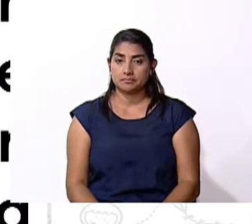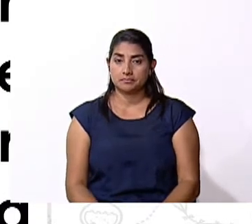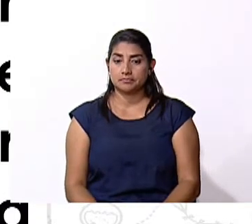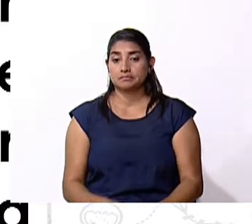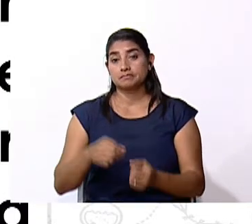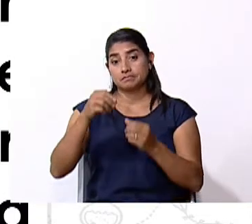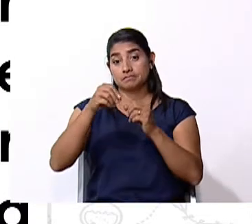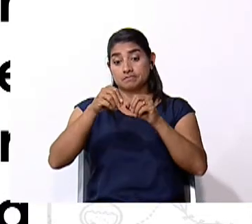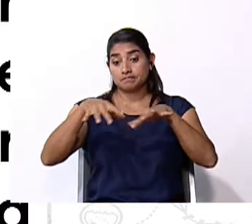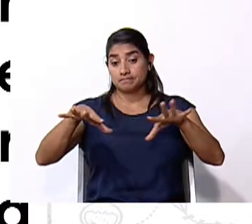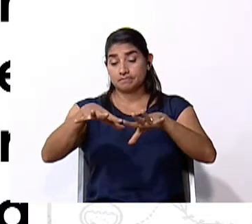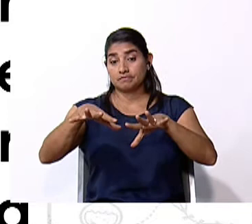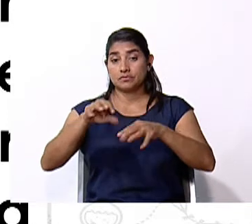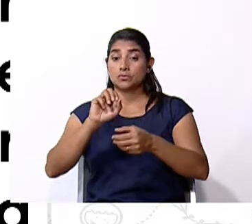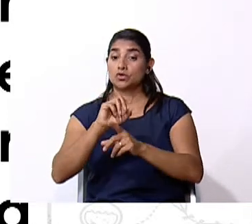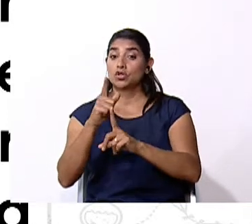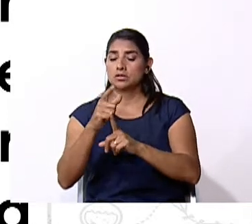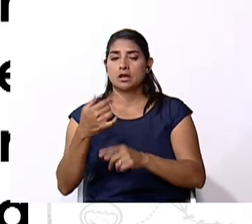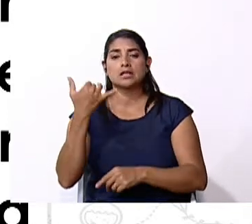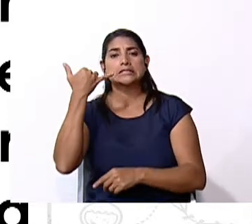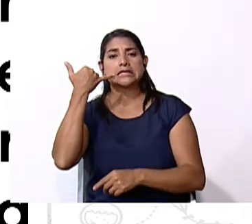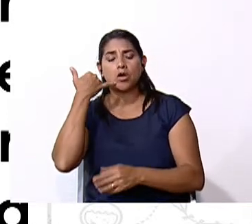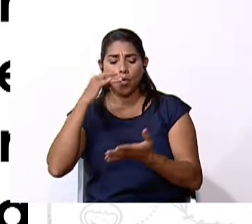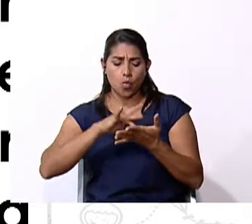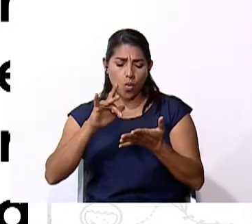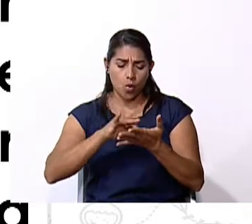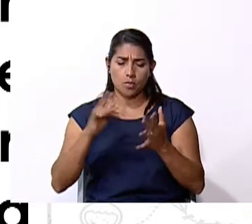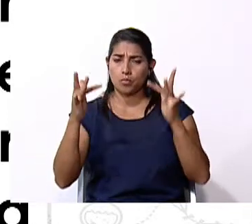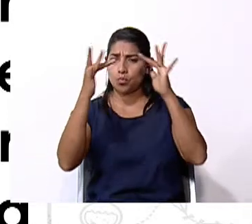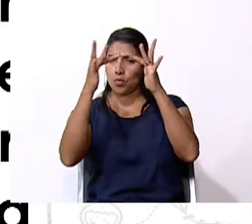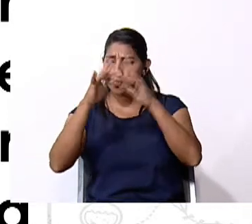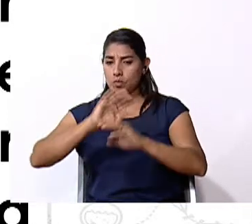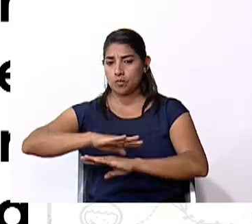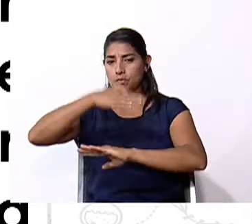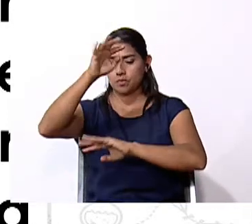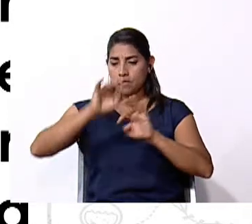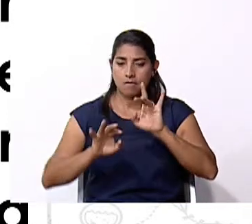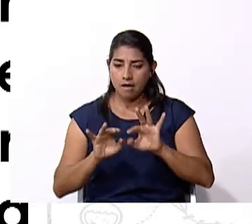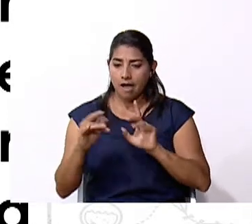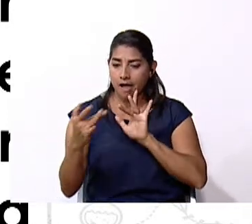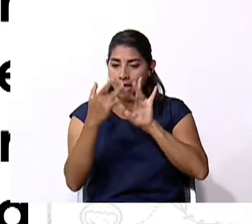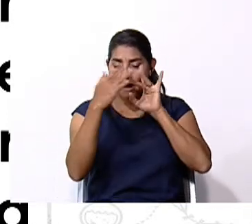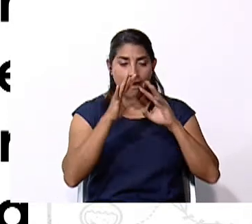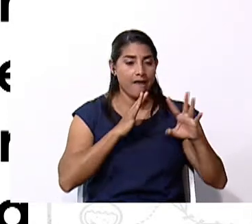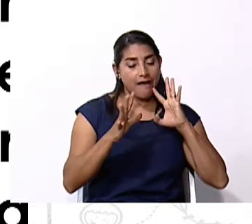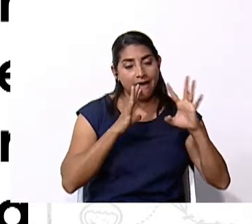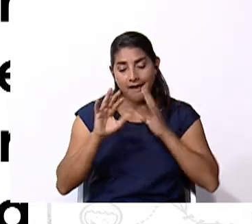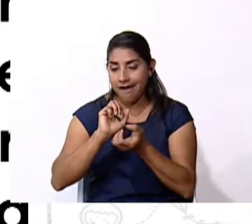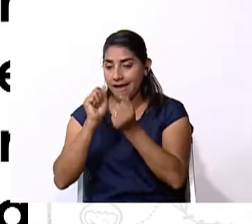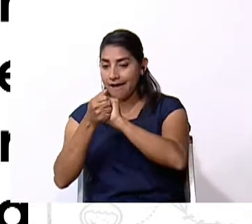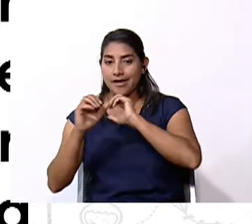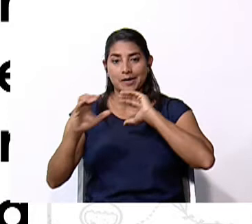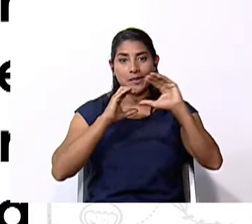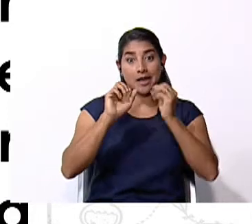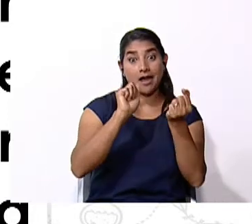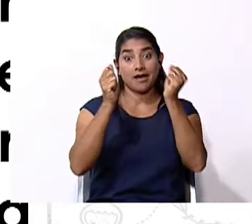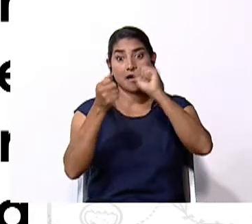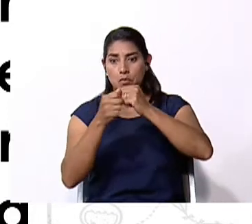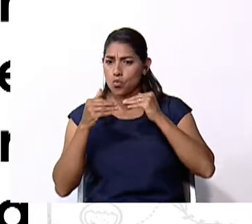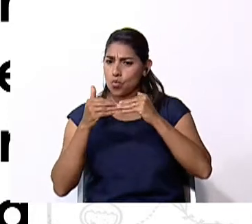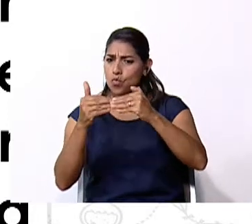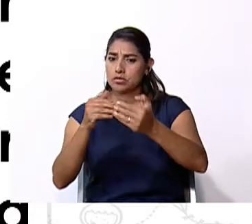Las redes sociales, los celulares y la conexión a Internet han cambiado nuestra forma de comunicarnos y